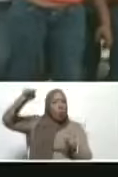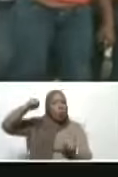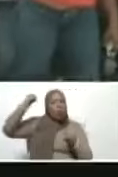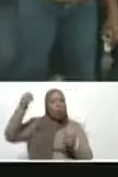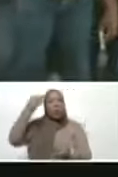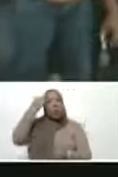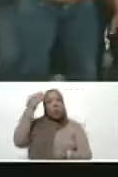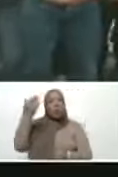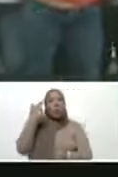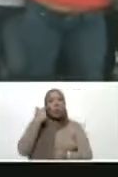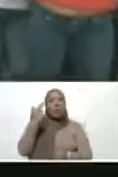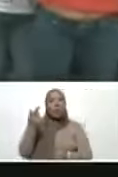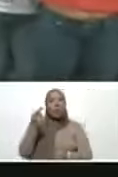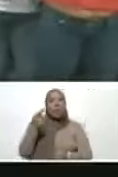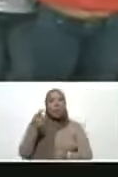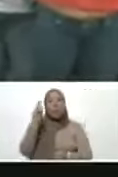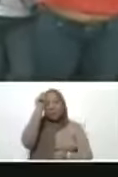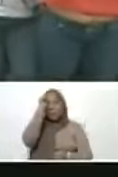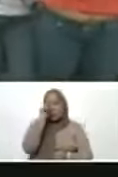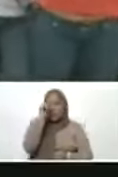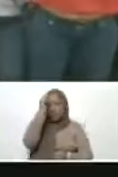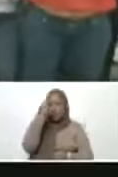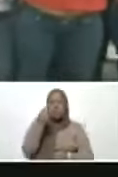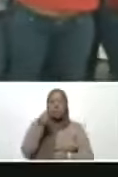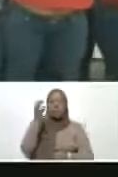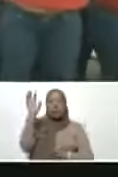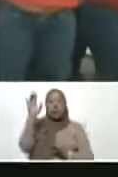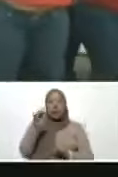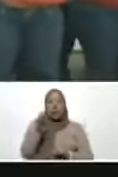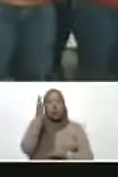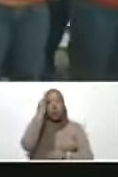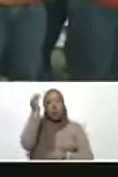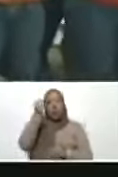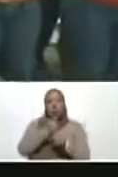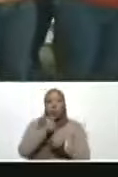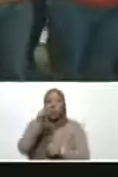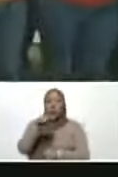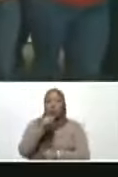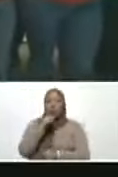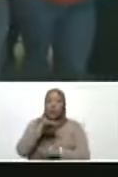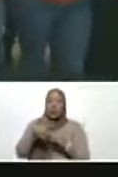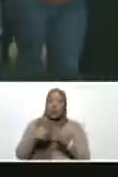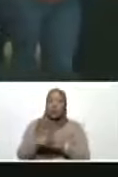el fondo, en la pared blanca aquella. Que Dios me los bendiga, mira, por aquí también.